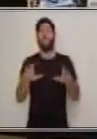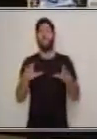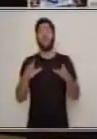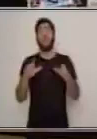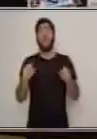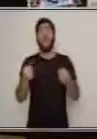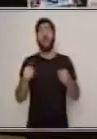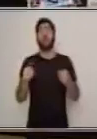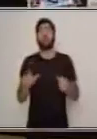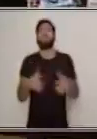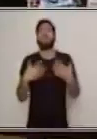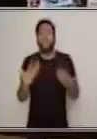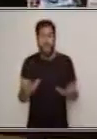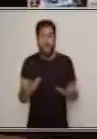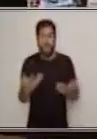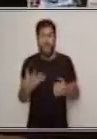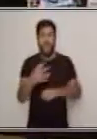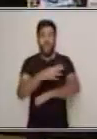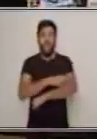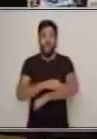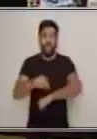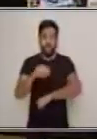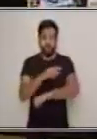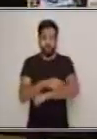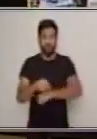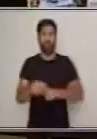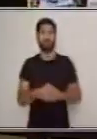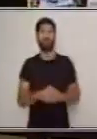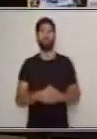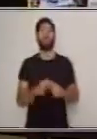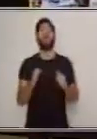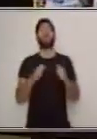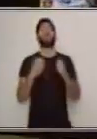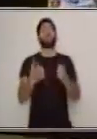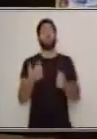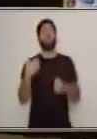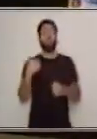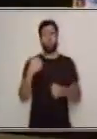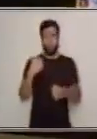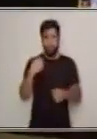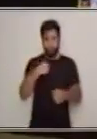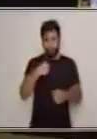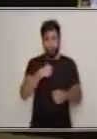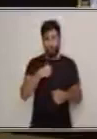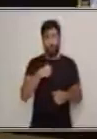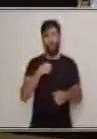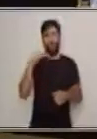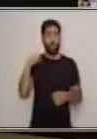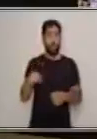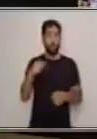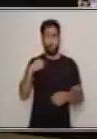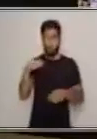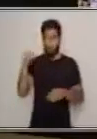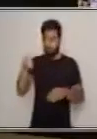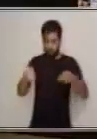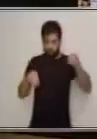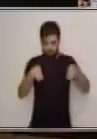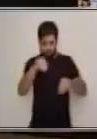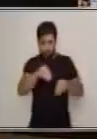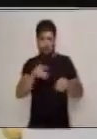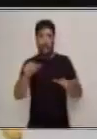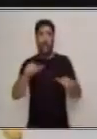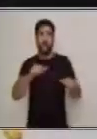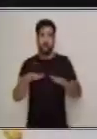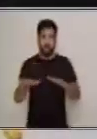pero yo voy a colocar unos gatitos y unas actividades y tú